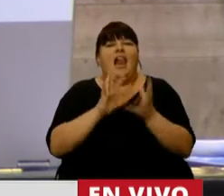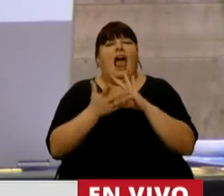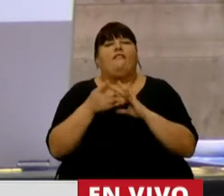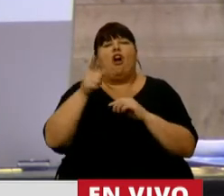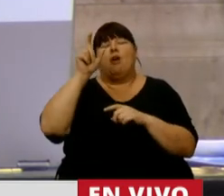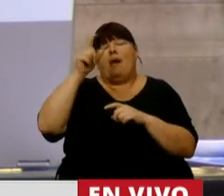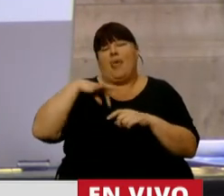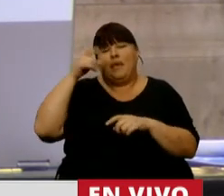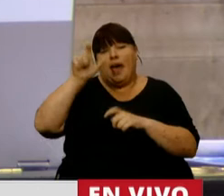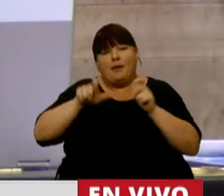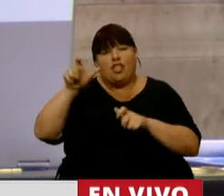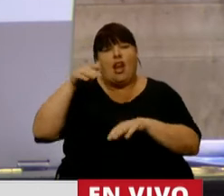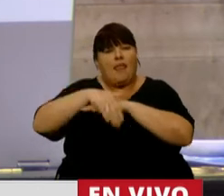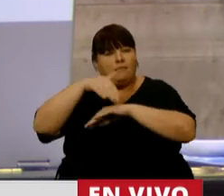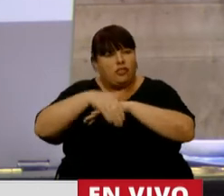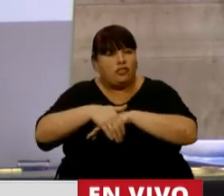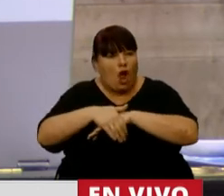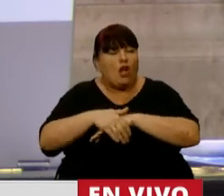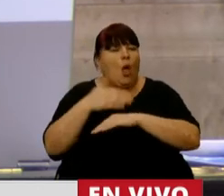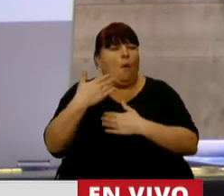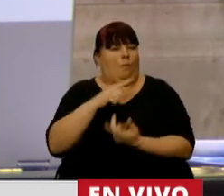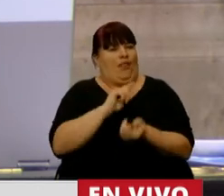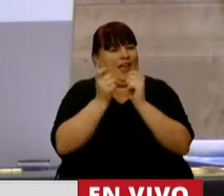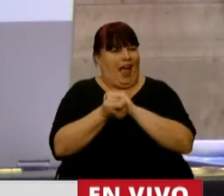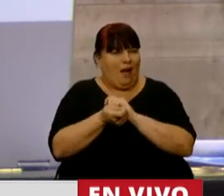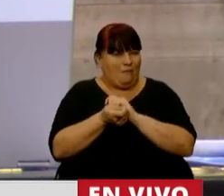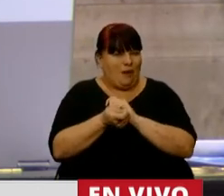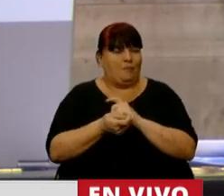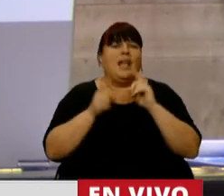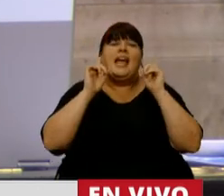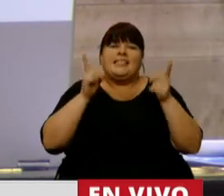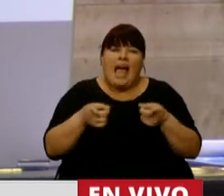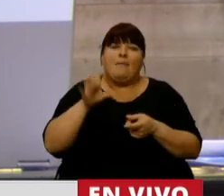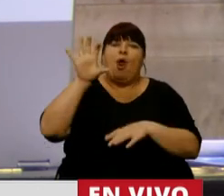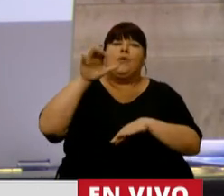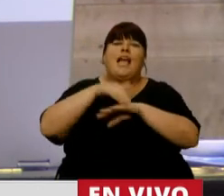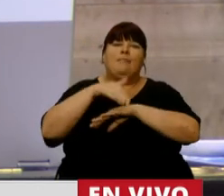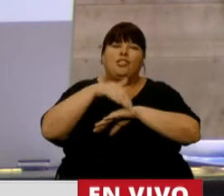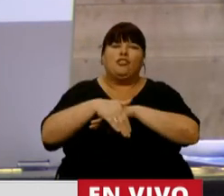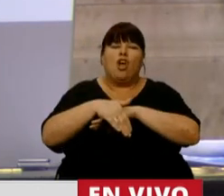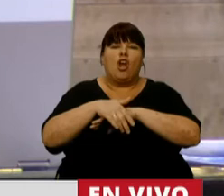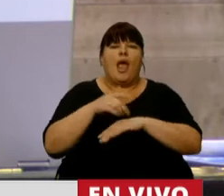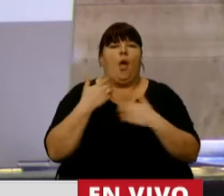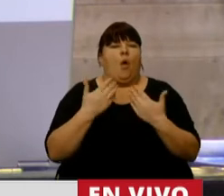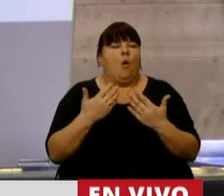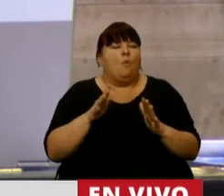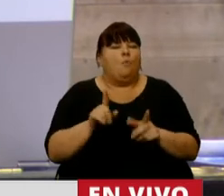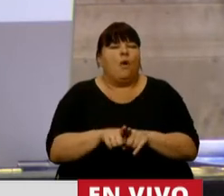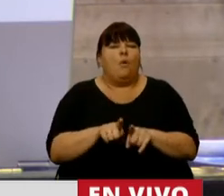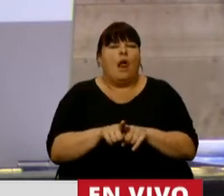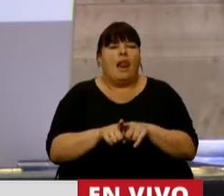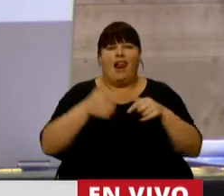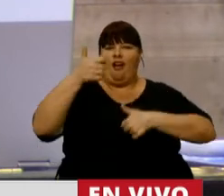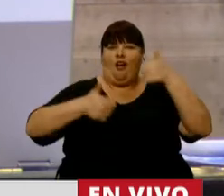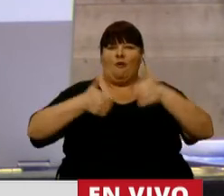los misioneros y misioneras puedan cambiar y también que la provincia de Misiones pueda